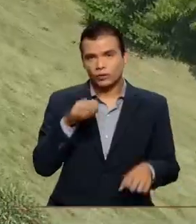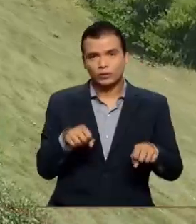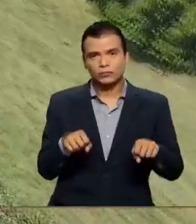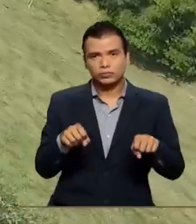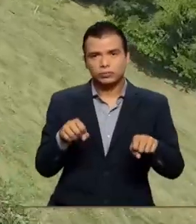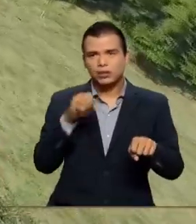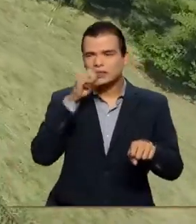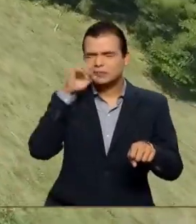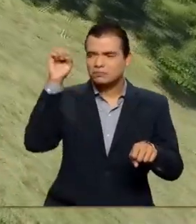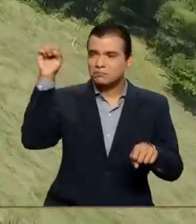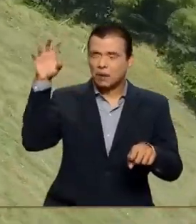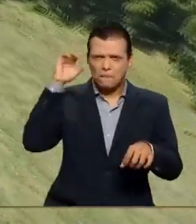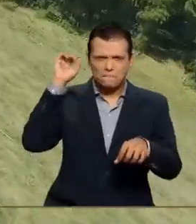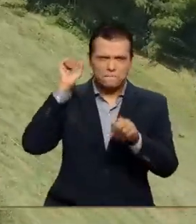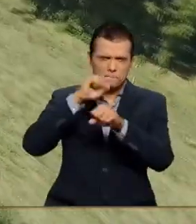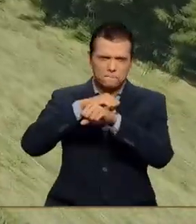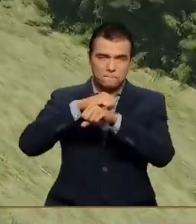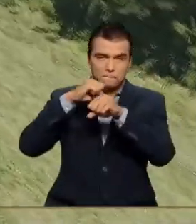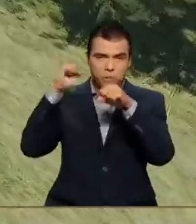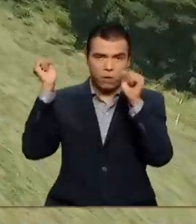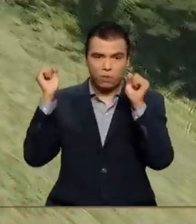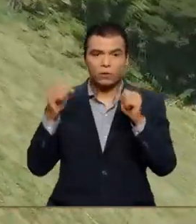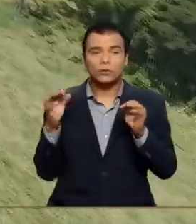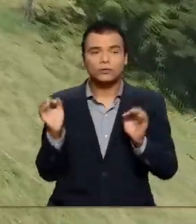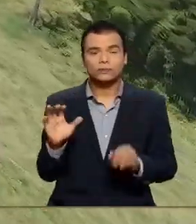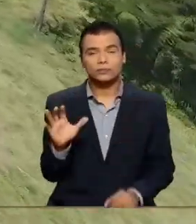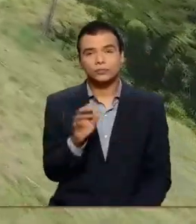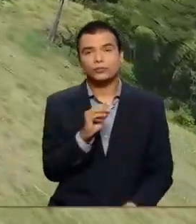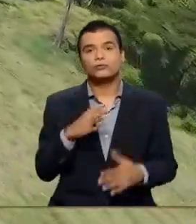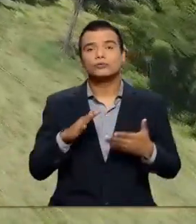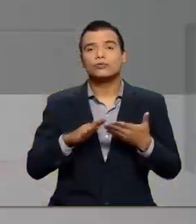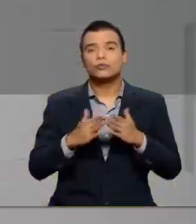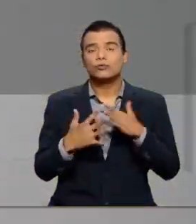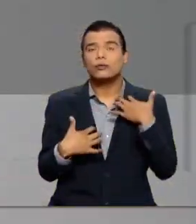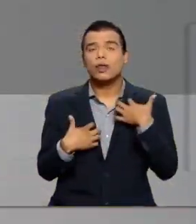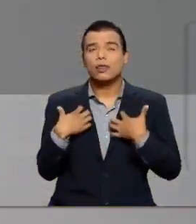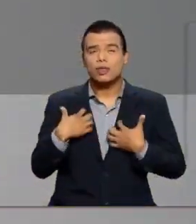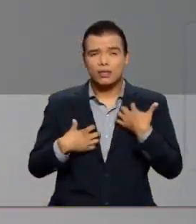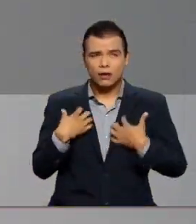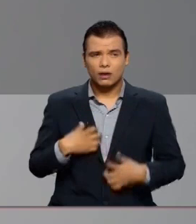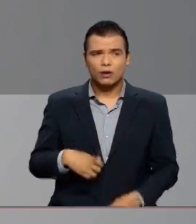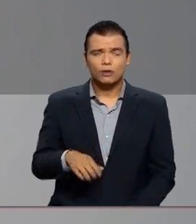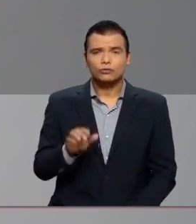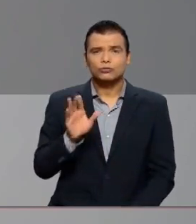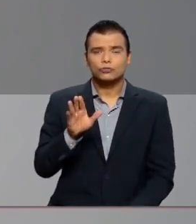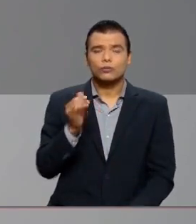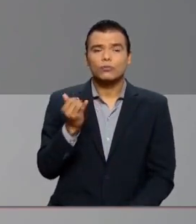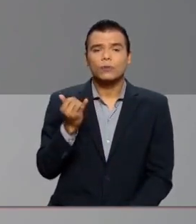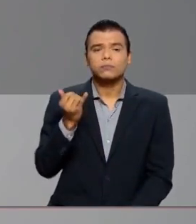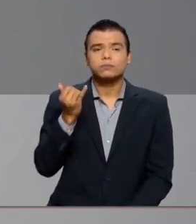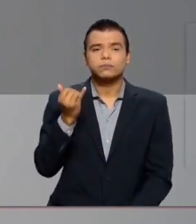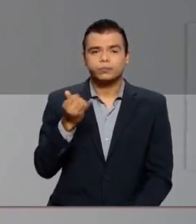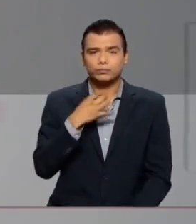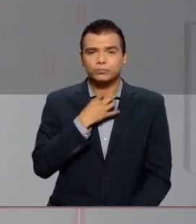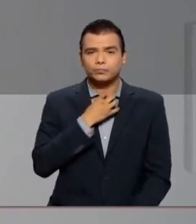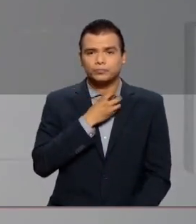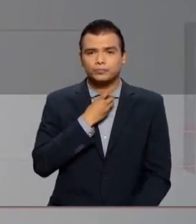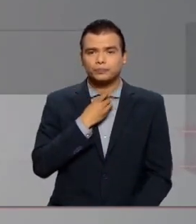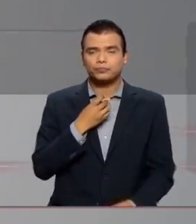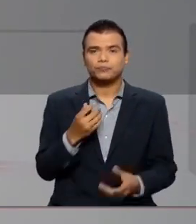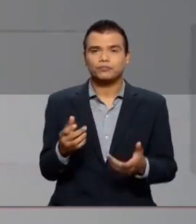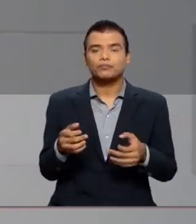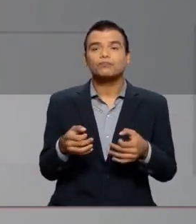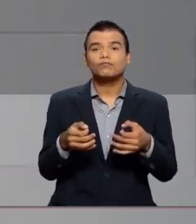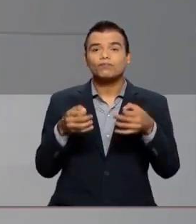arrojó un explosivo que detonó generando temor entre la ciudadanía. Evidentemente esta situación genera intranquilidad en la comunidad,